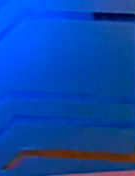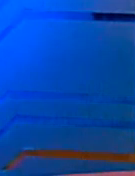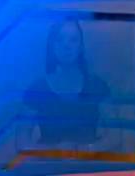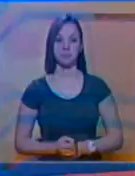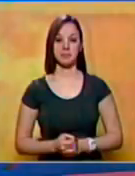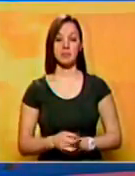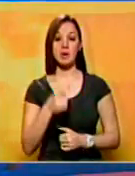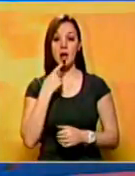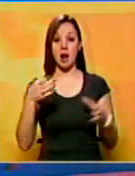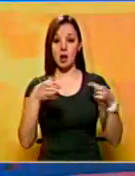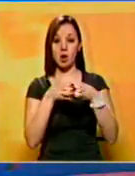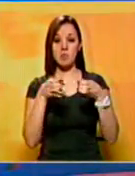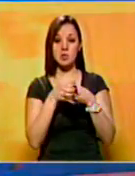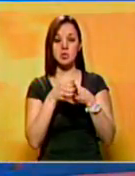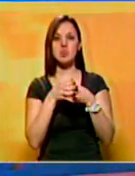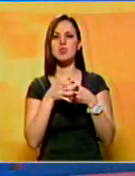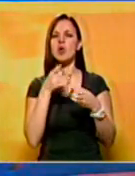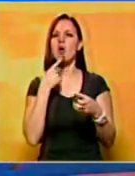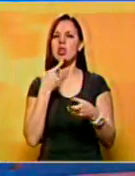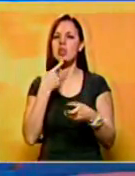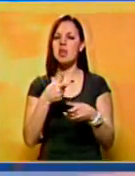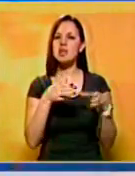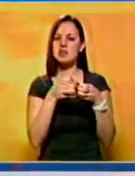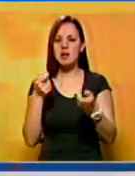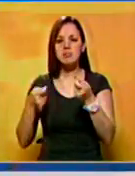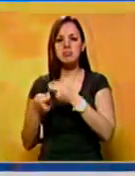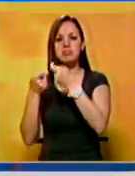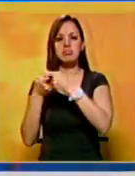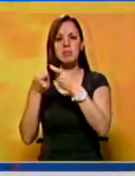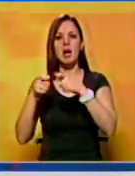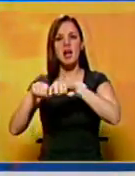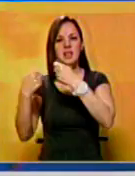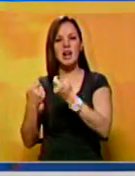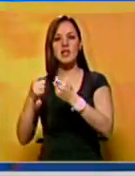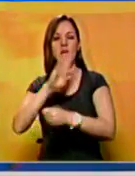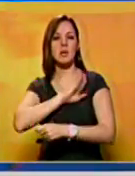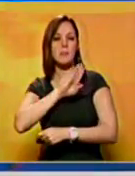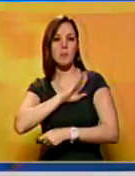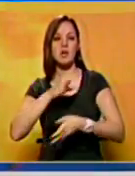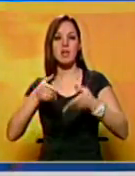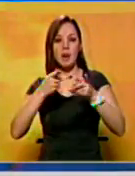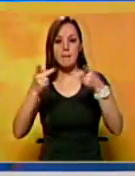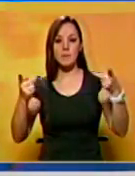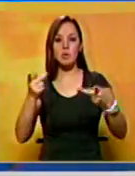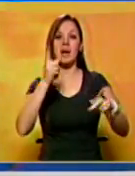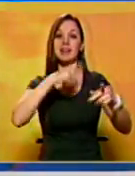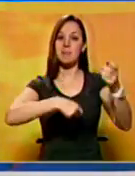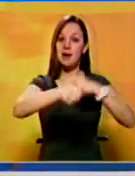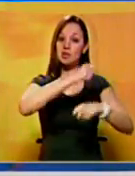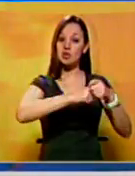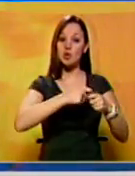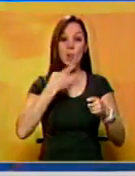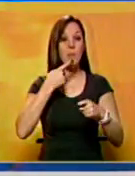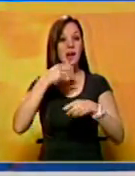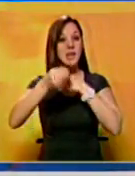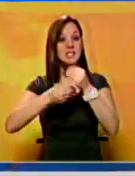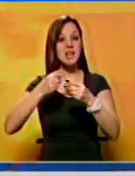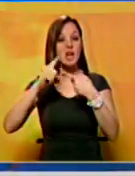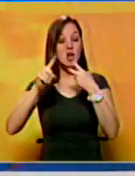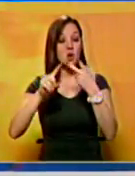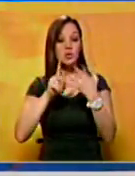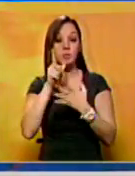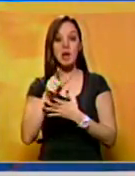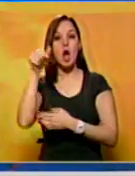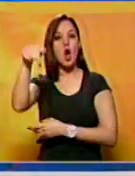Por la presunta comisión de los delitos de incendio, instigación pública, daños a la propiedad pública y asociación para delinquir, hoy se realiza